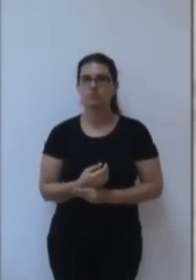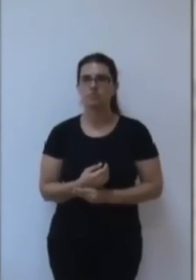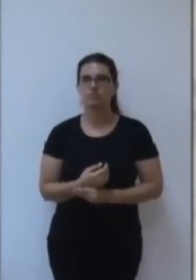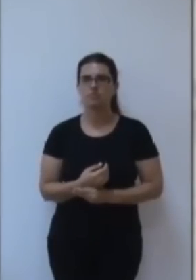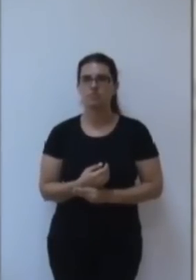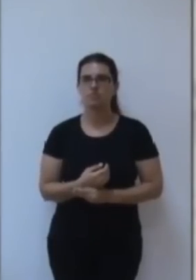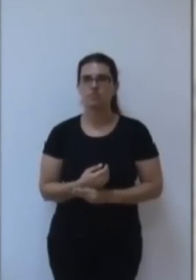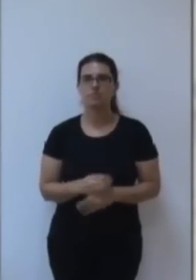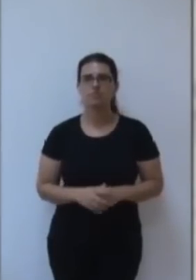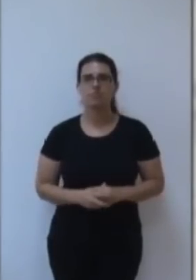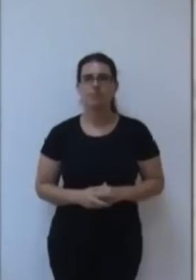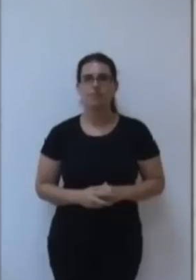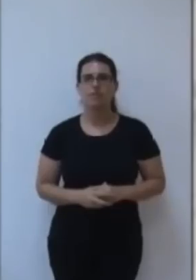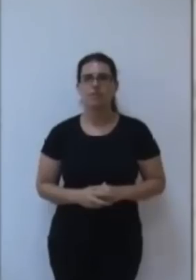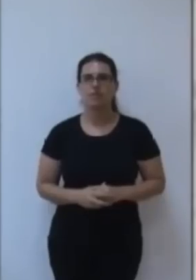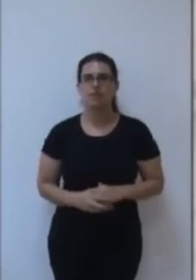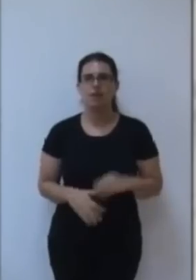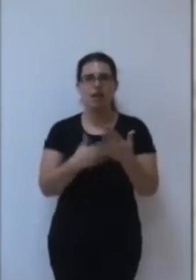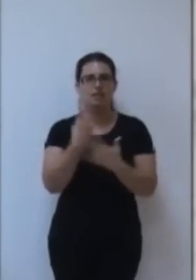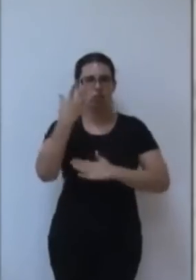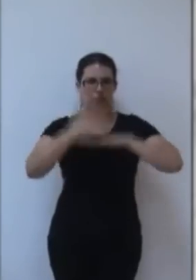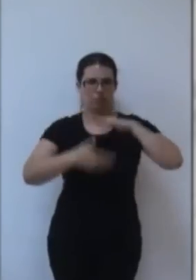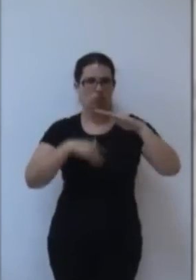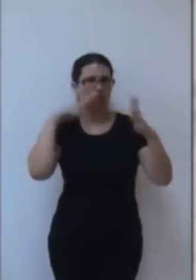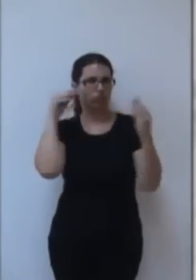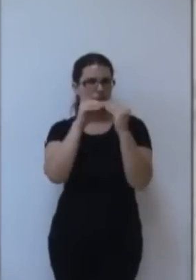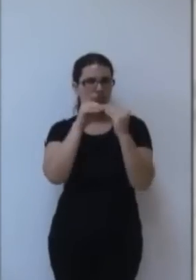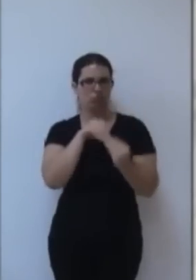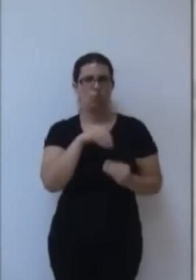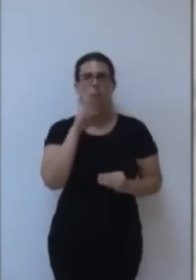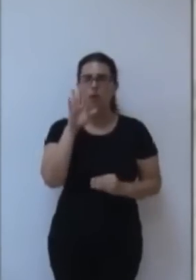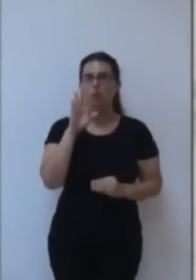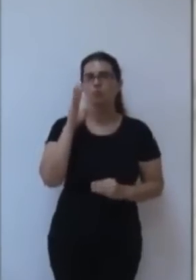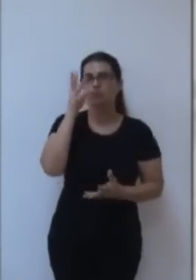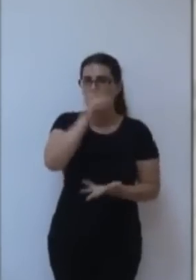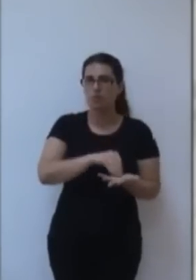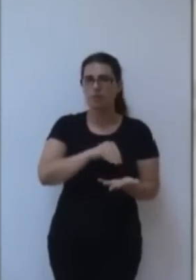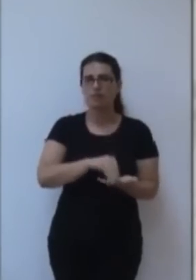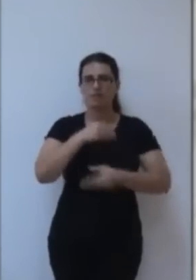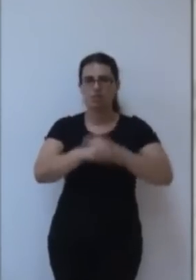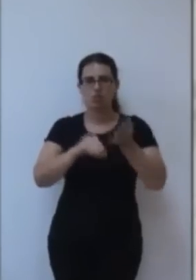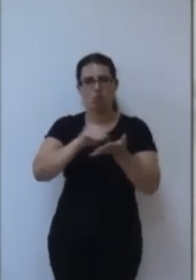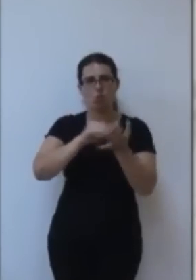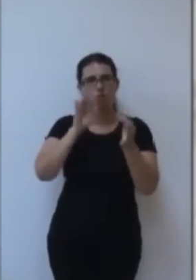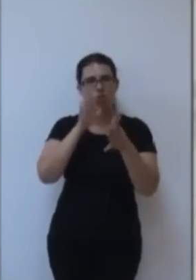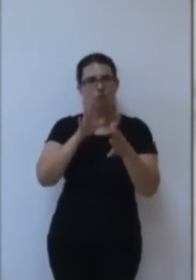cierto punto contigo, pero sí que también creo que hacer soluciones no inclusivas, ¿no? Y que